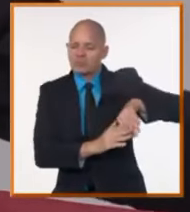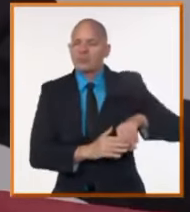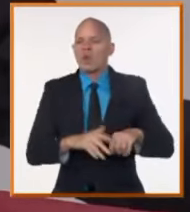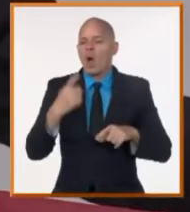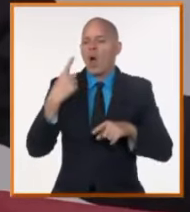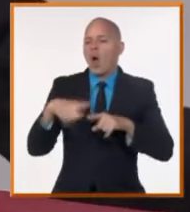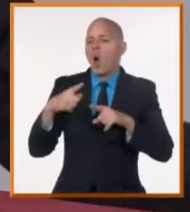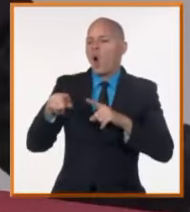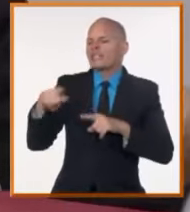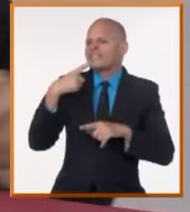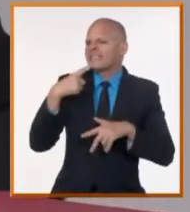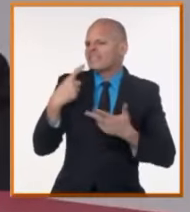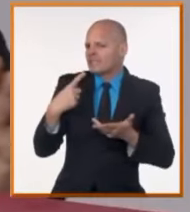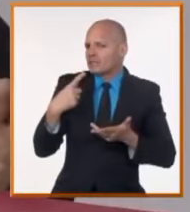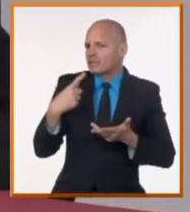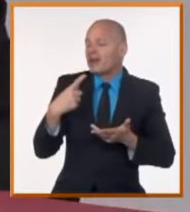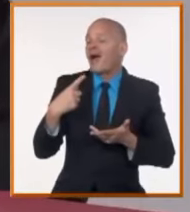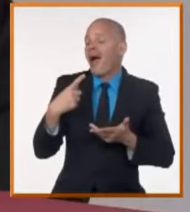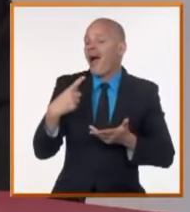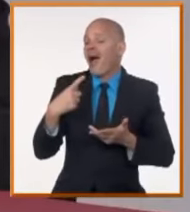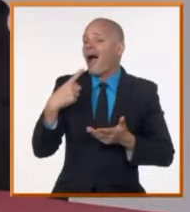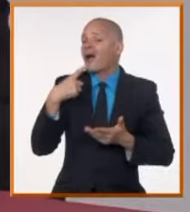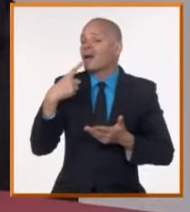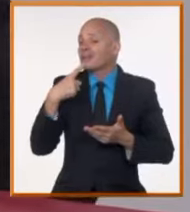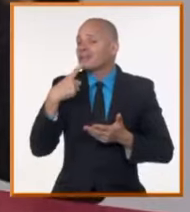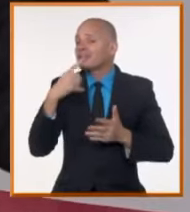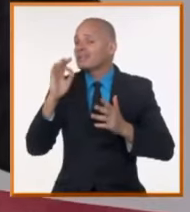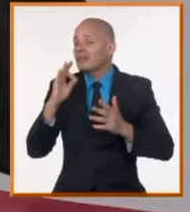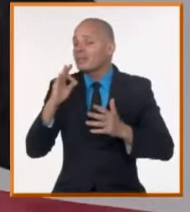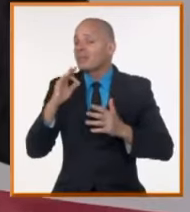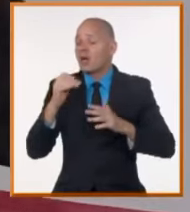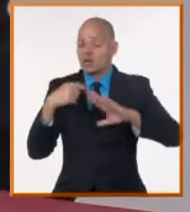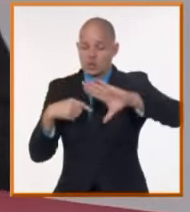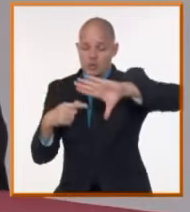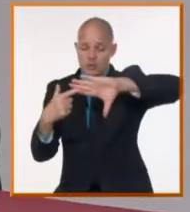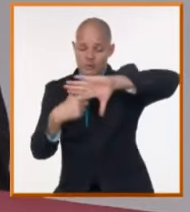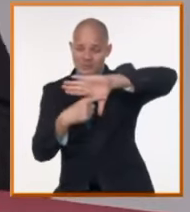a Cuba. ¿Cuba por qué? Por una sencilla razón. Uno,